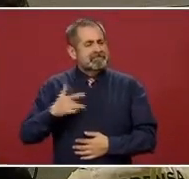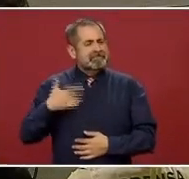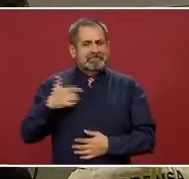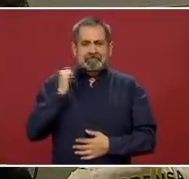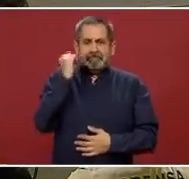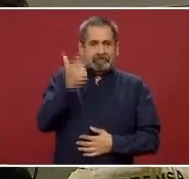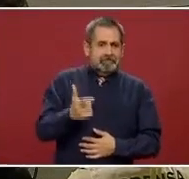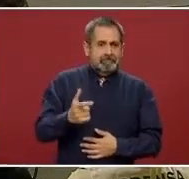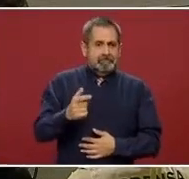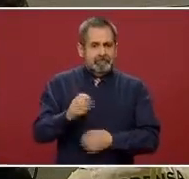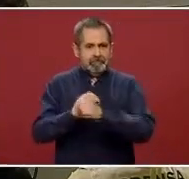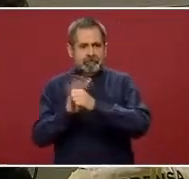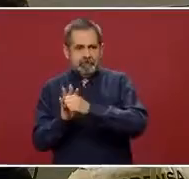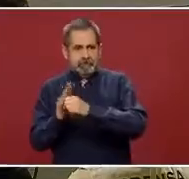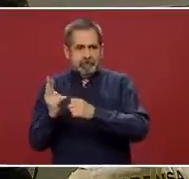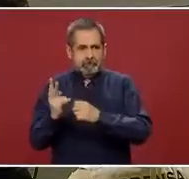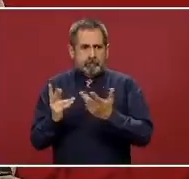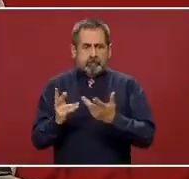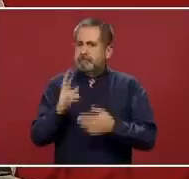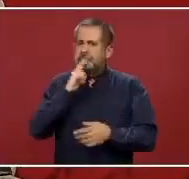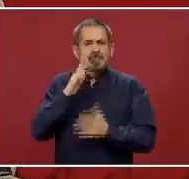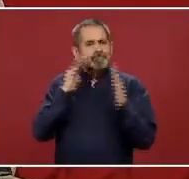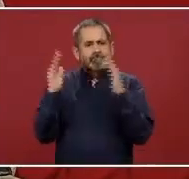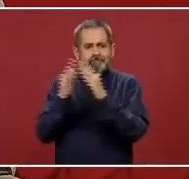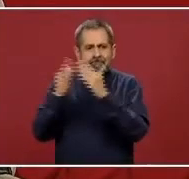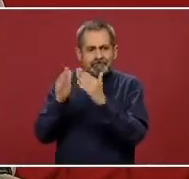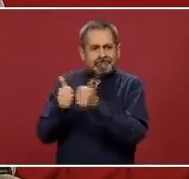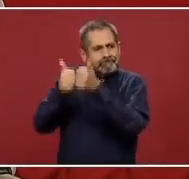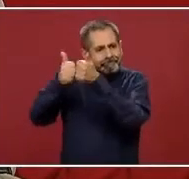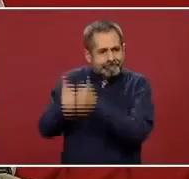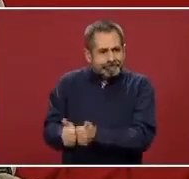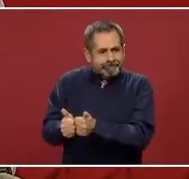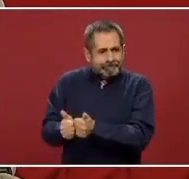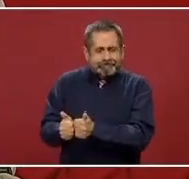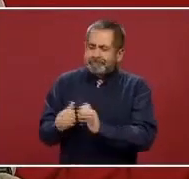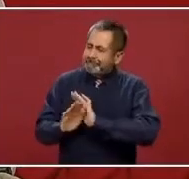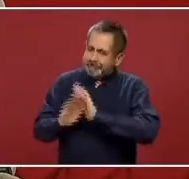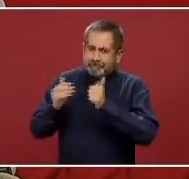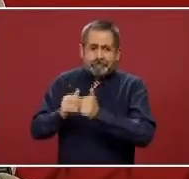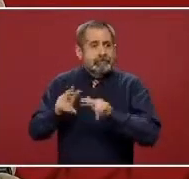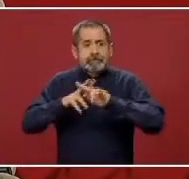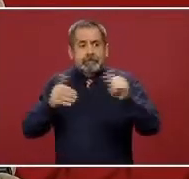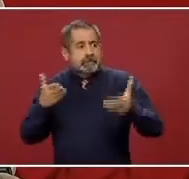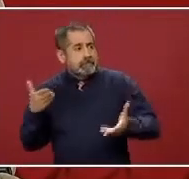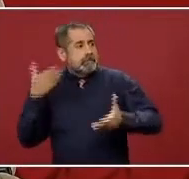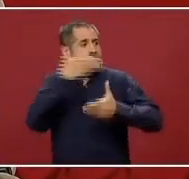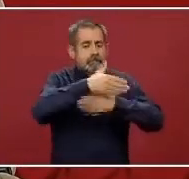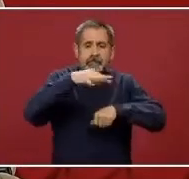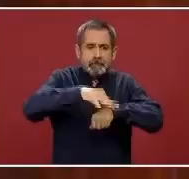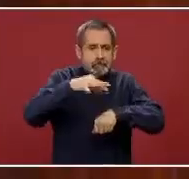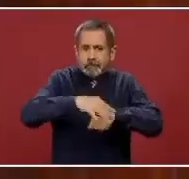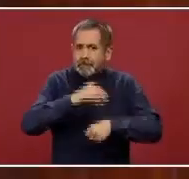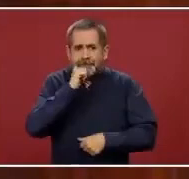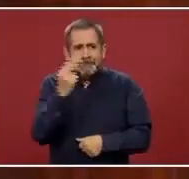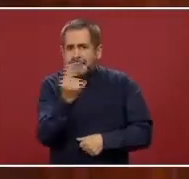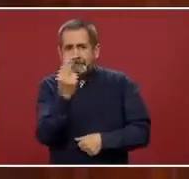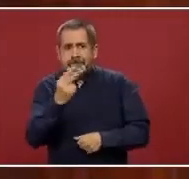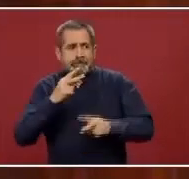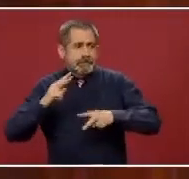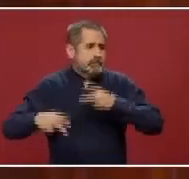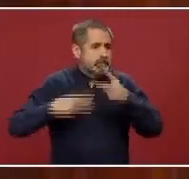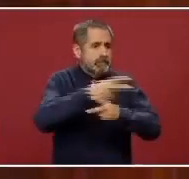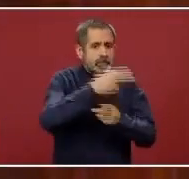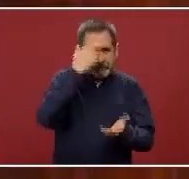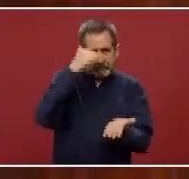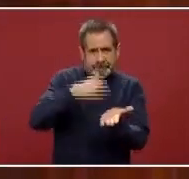2, pues quédate en casa. Entonces, bueno, ni al doctor vas a tener que ir para poder